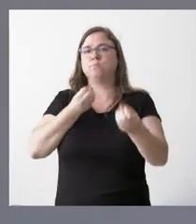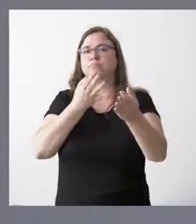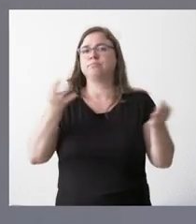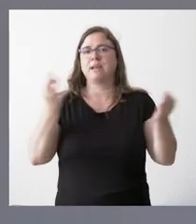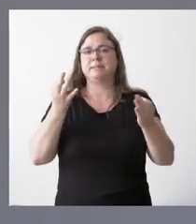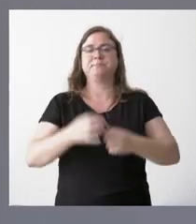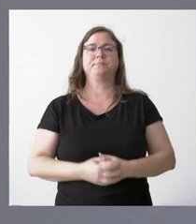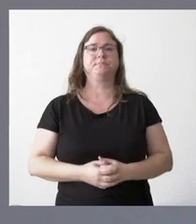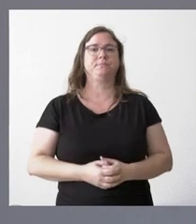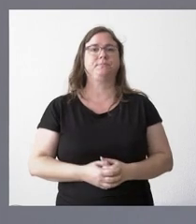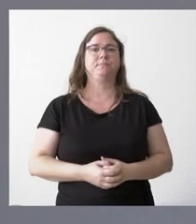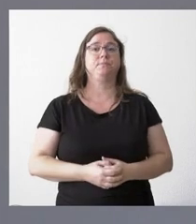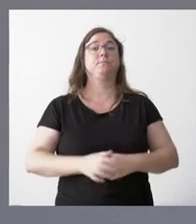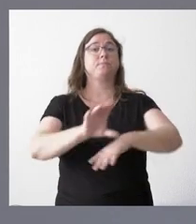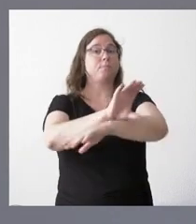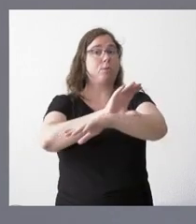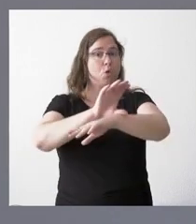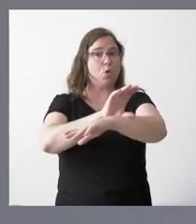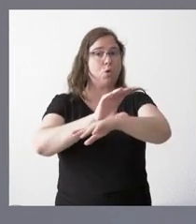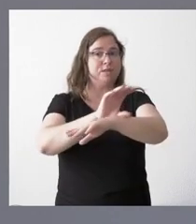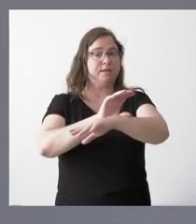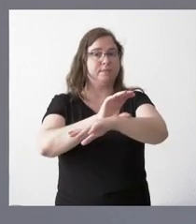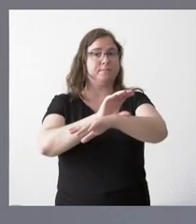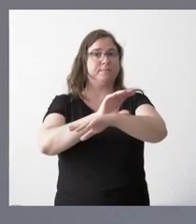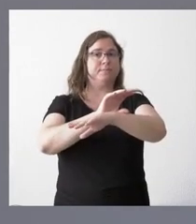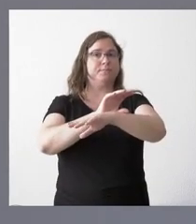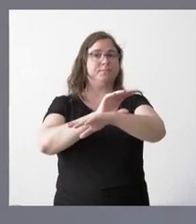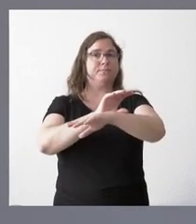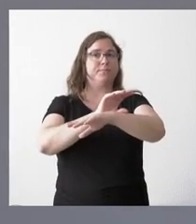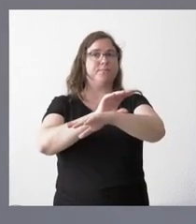que la consejera de